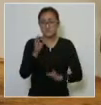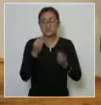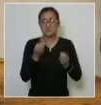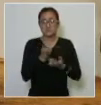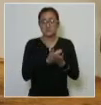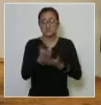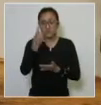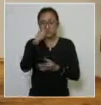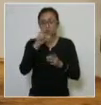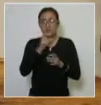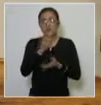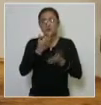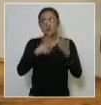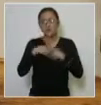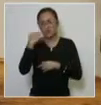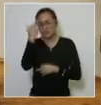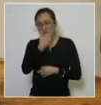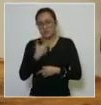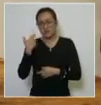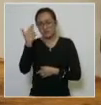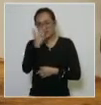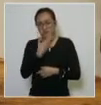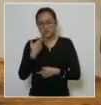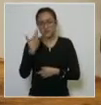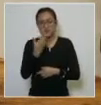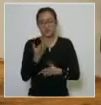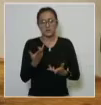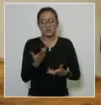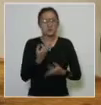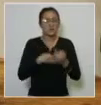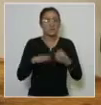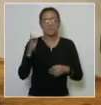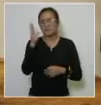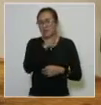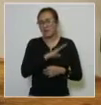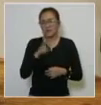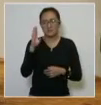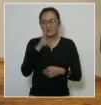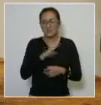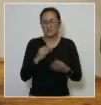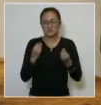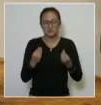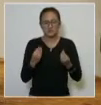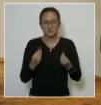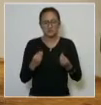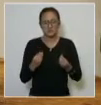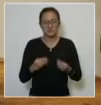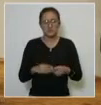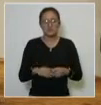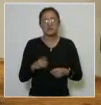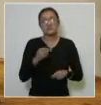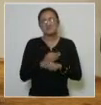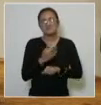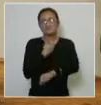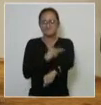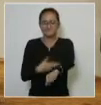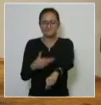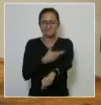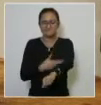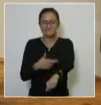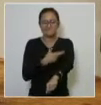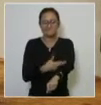altísimos. O sea, fue todo mal, pues. Fue todo mal y hay que corregir.